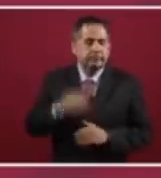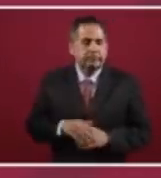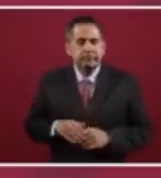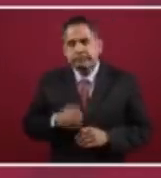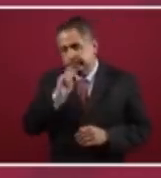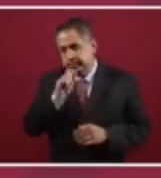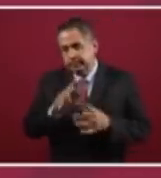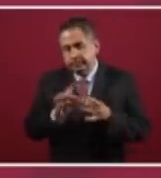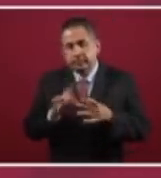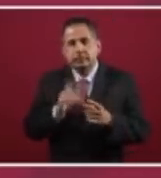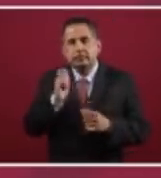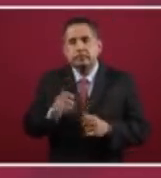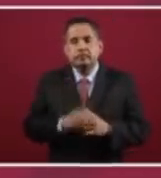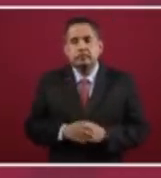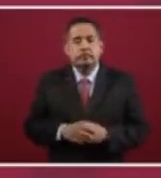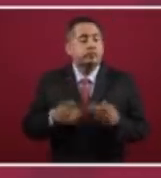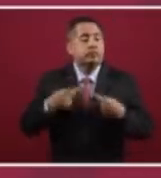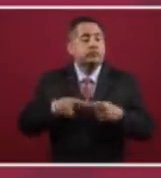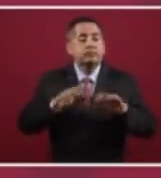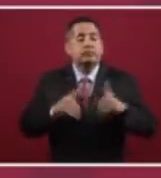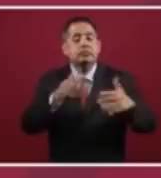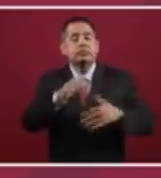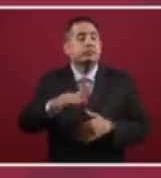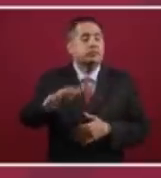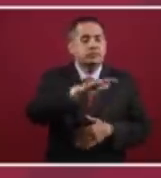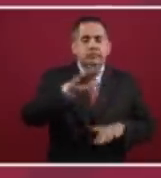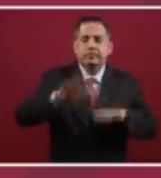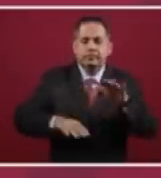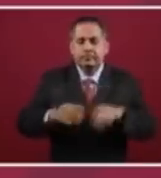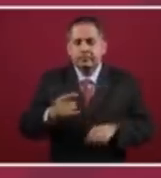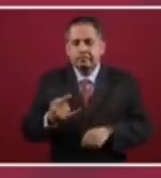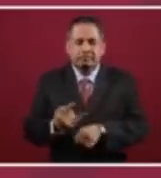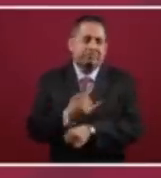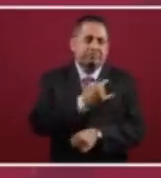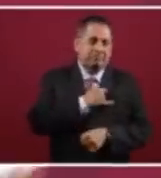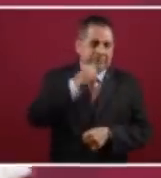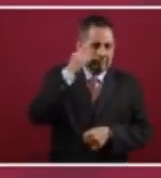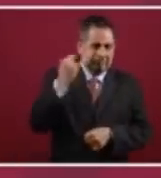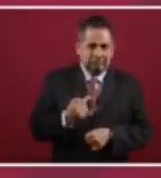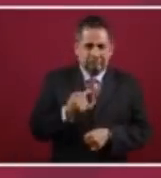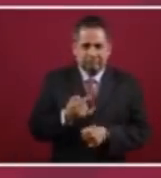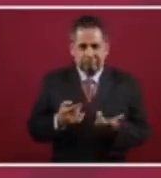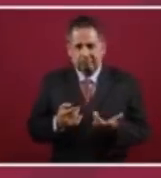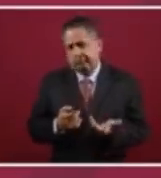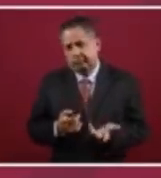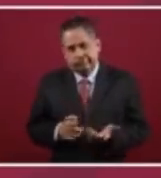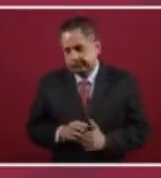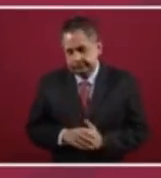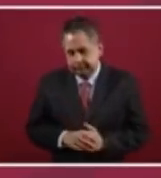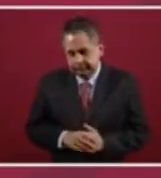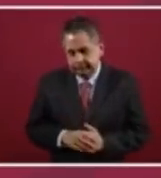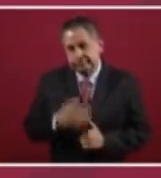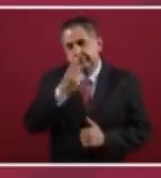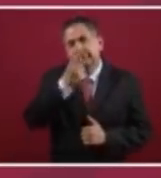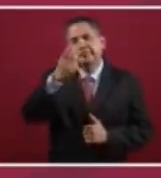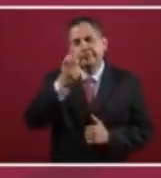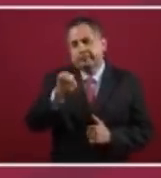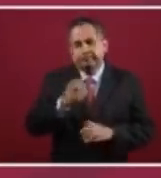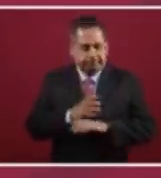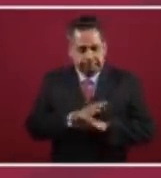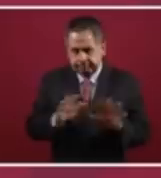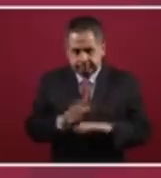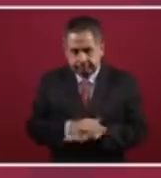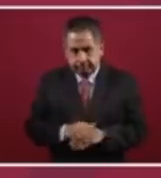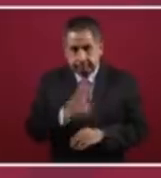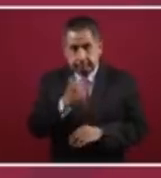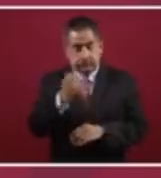también es que el pueblo es malagradecido. O sea, así como el pueblo es tonto, también el pueblo es malagradecido. Entonces, por lo mismo,